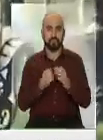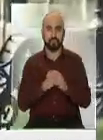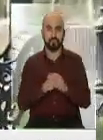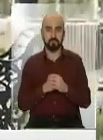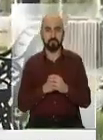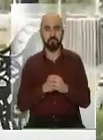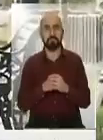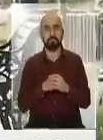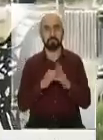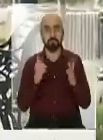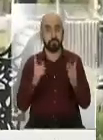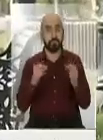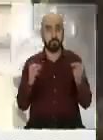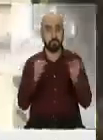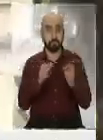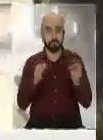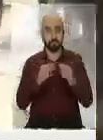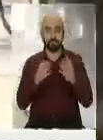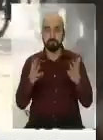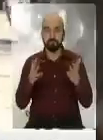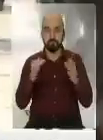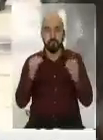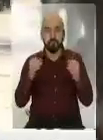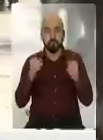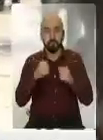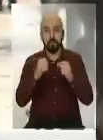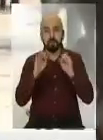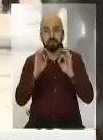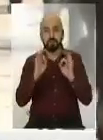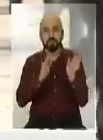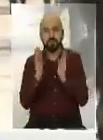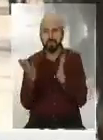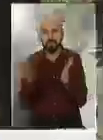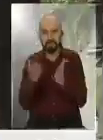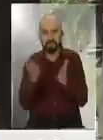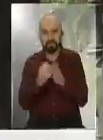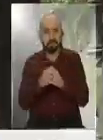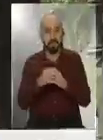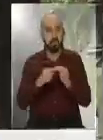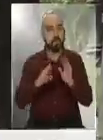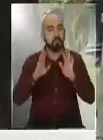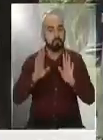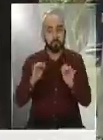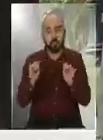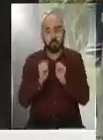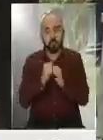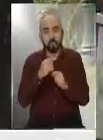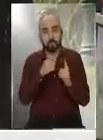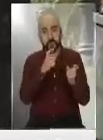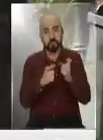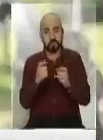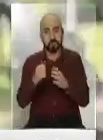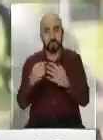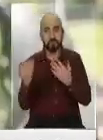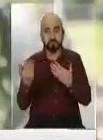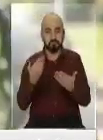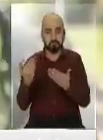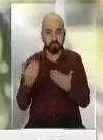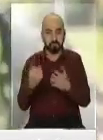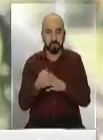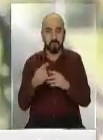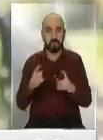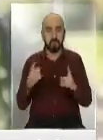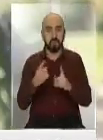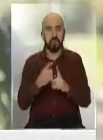La instrucción precisa para evitar contagios en estos casos es mantener la distancia con otras personas que estén realizando deporte, no usar